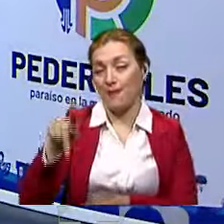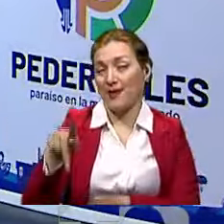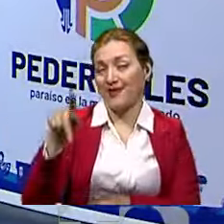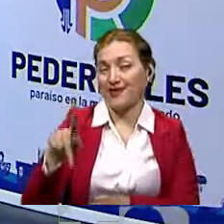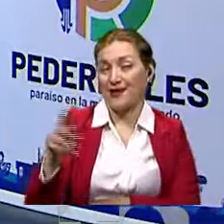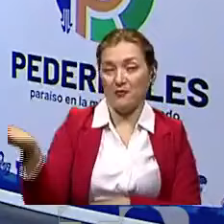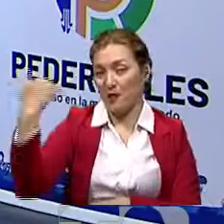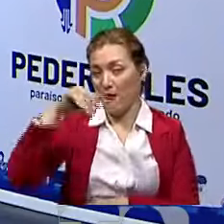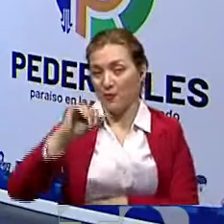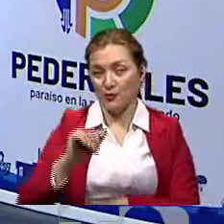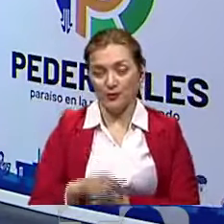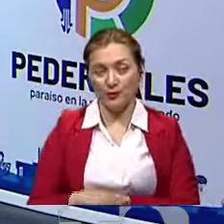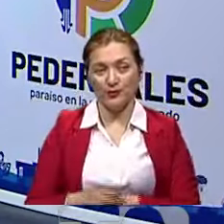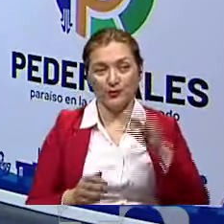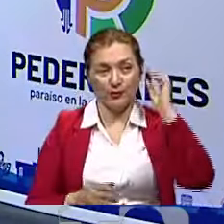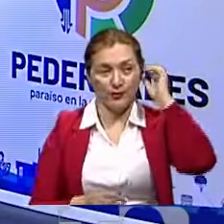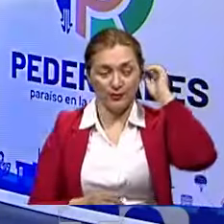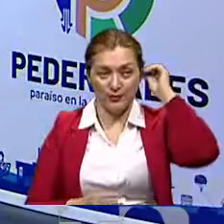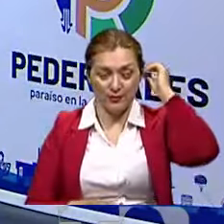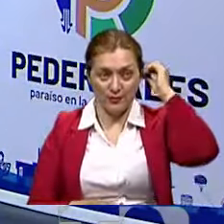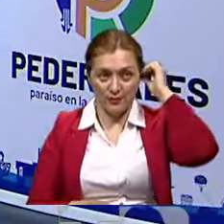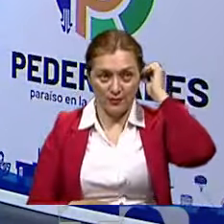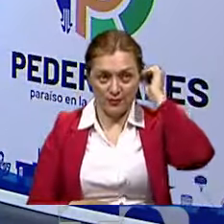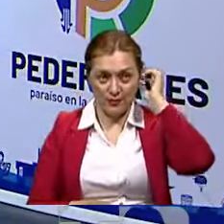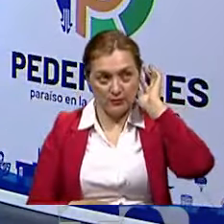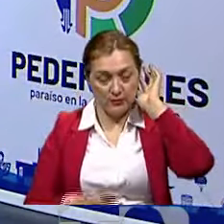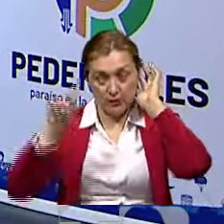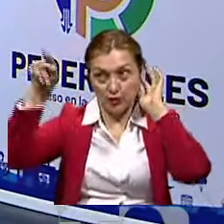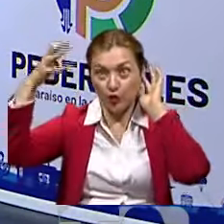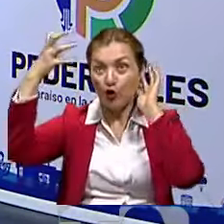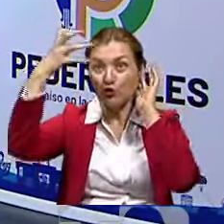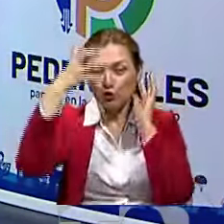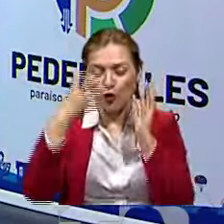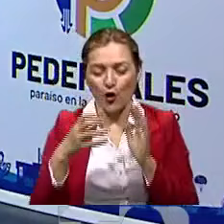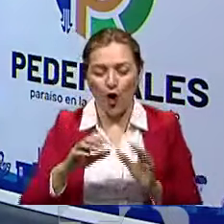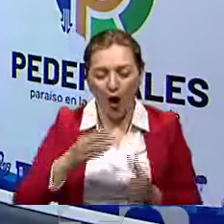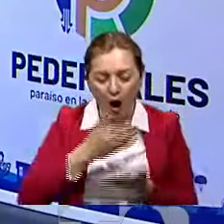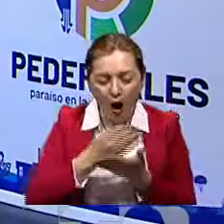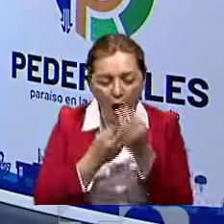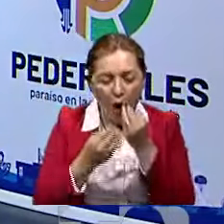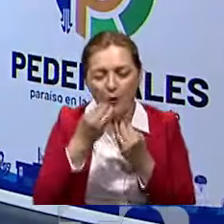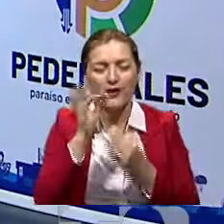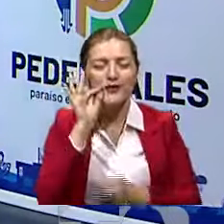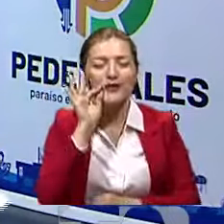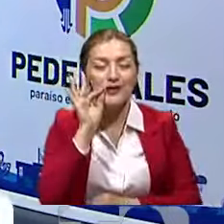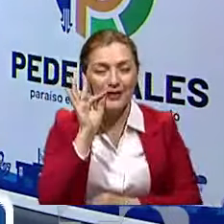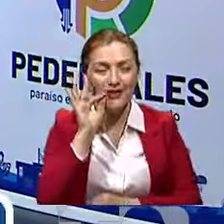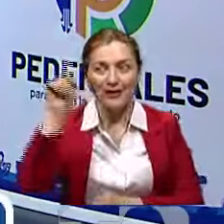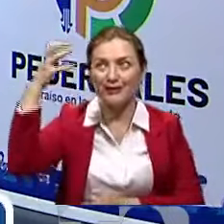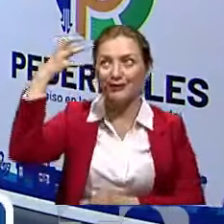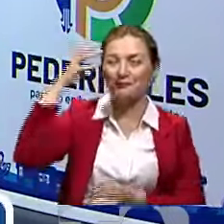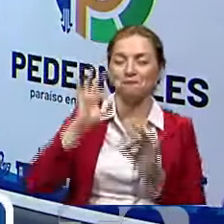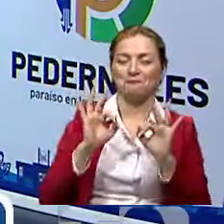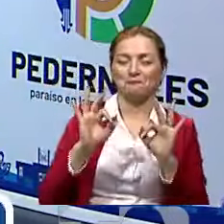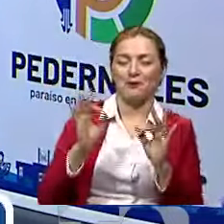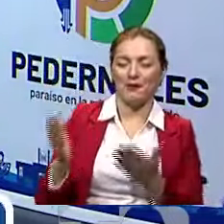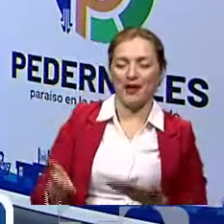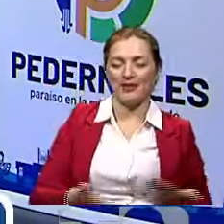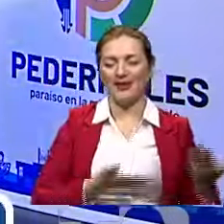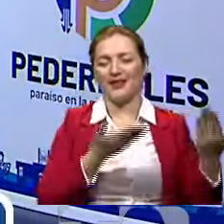sol, la rica comida y ese mar maravilloso. Bienvenido, Pedernales, a Teleamazonas. Alcalde, ¿cómo se sienten? Muy